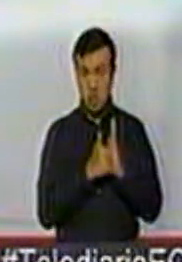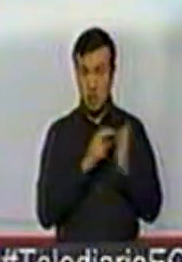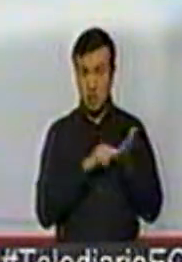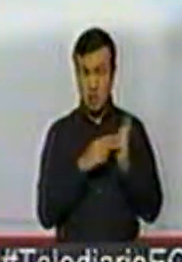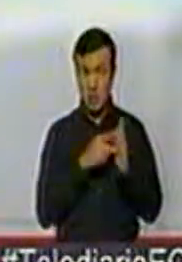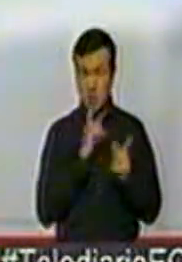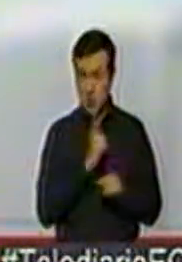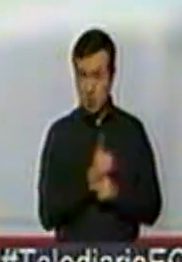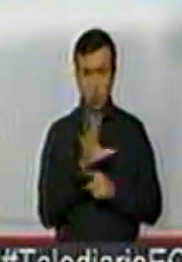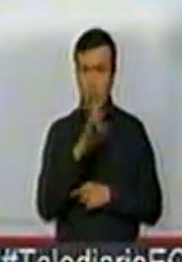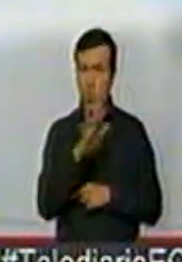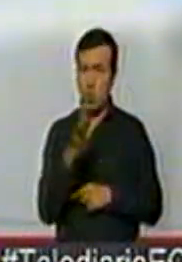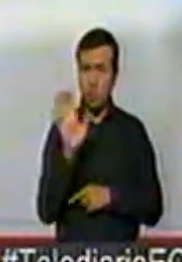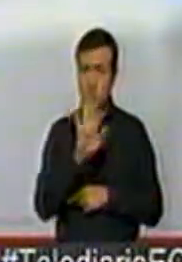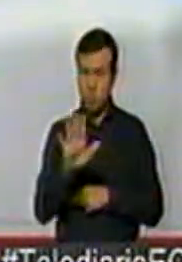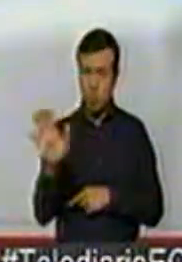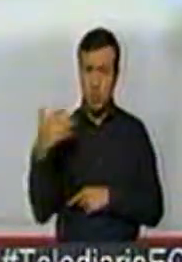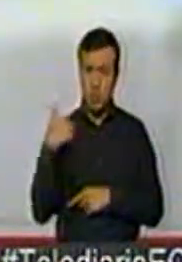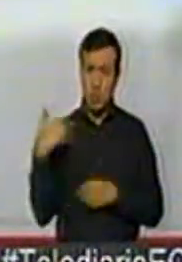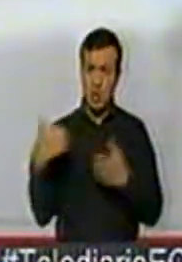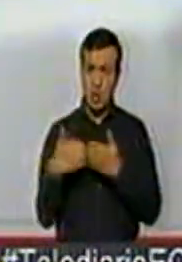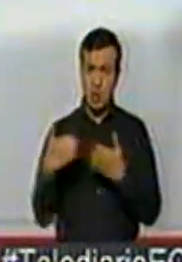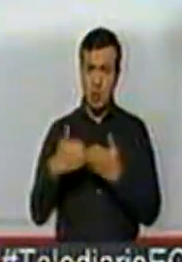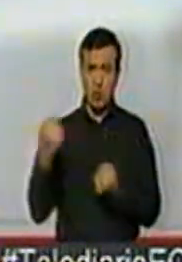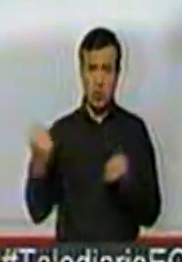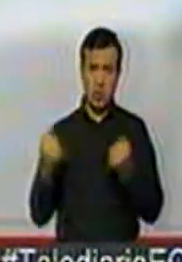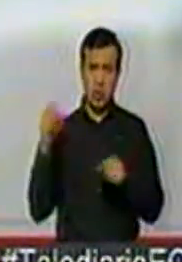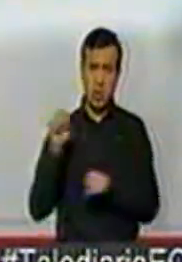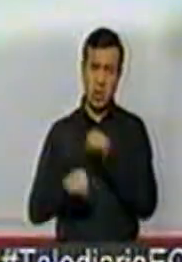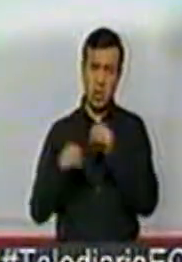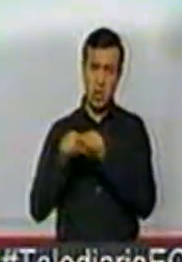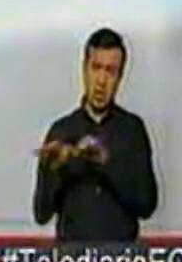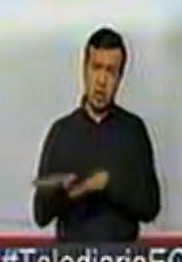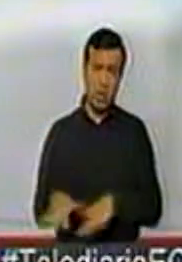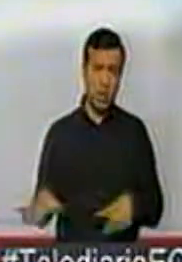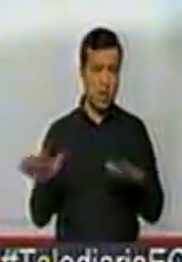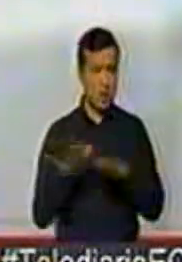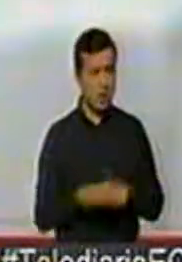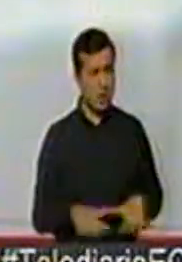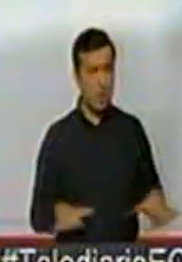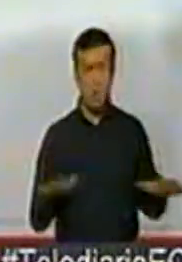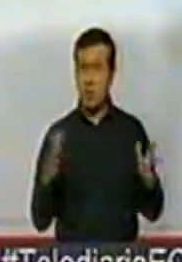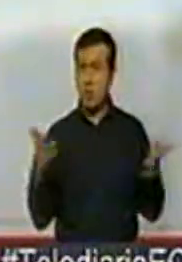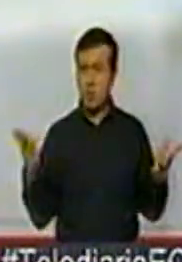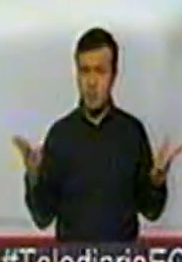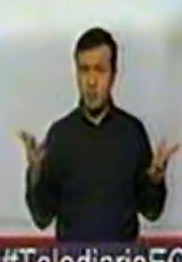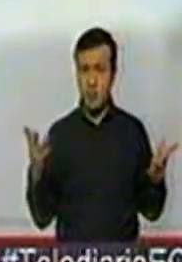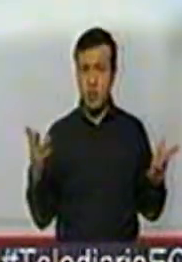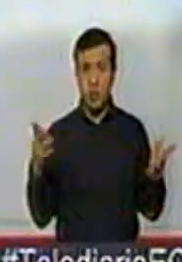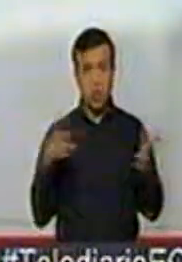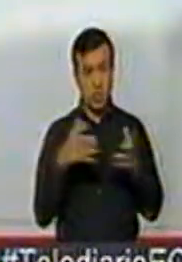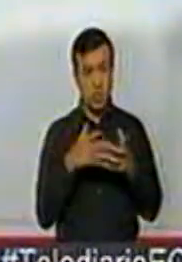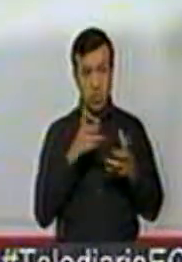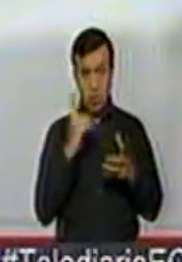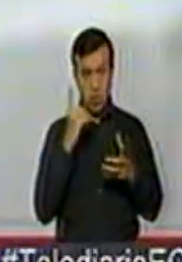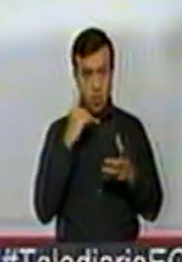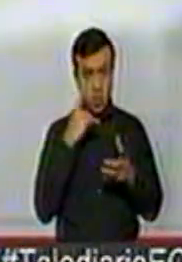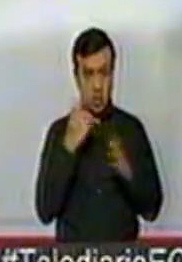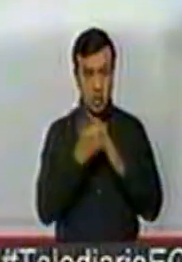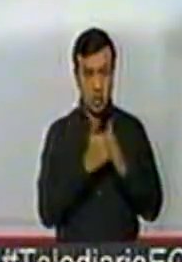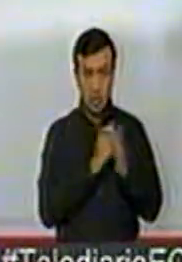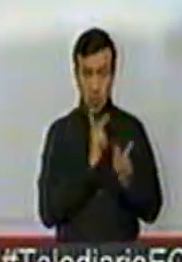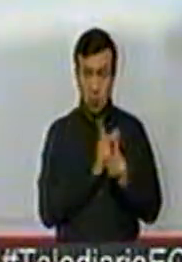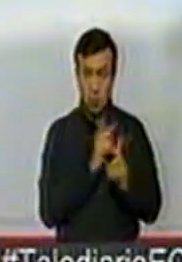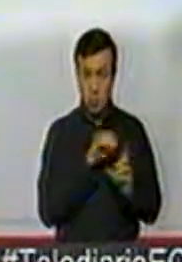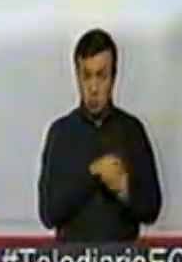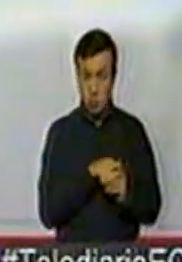tiene nada, porque tienen equipos camineros que han devastado la zona y que efectivamente al encasillarse en esa categoría de artesanales